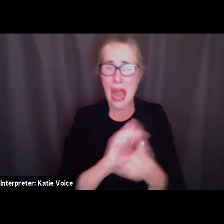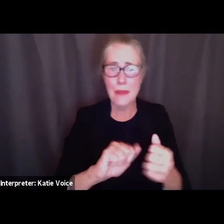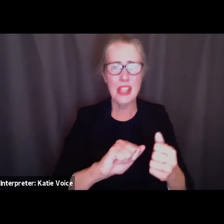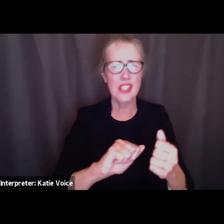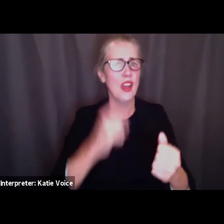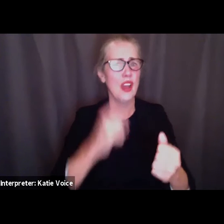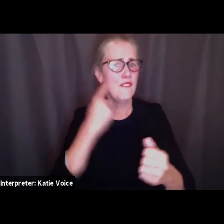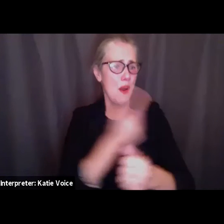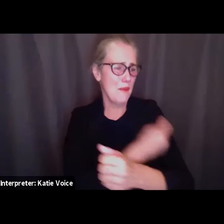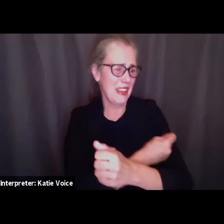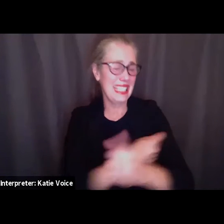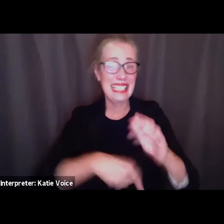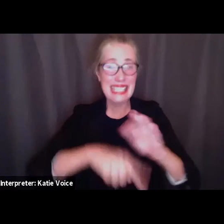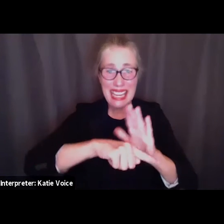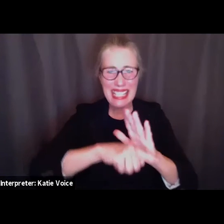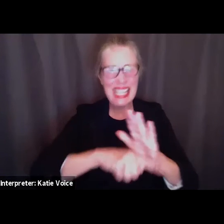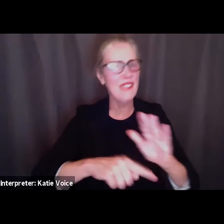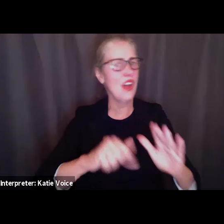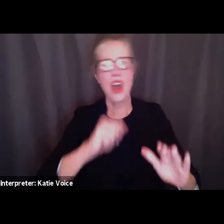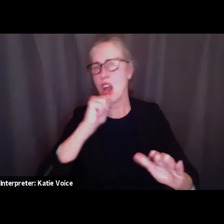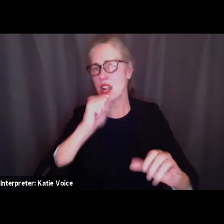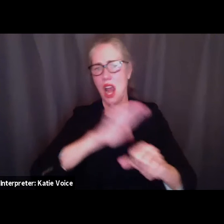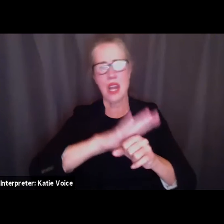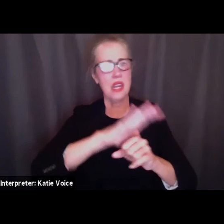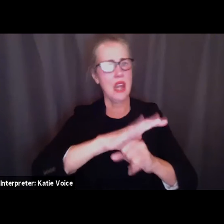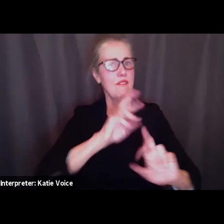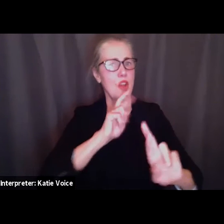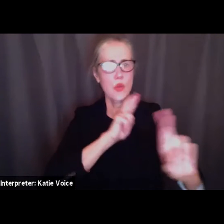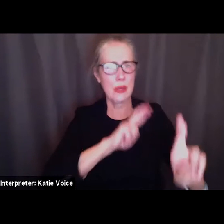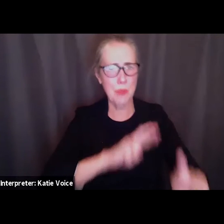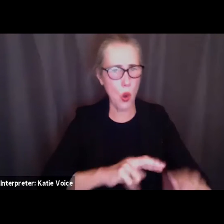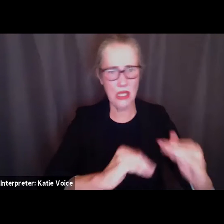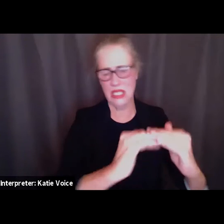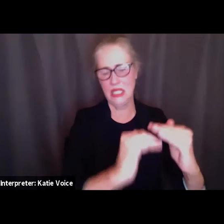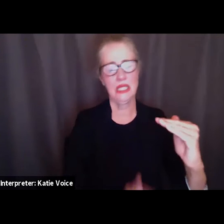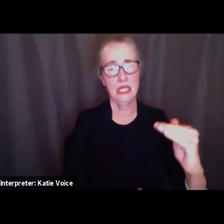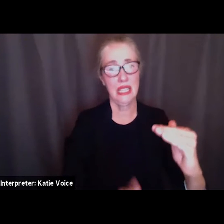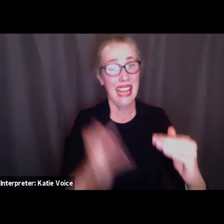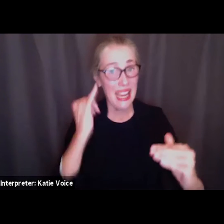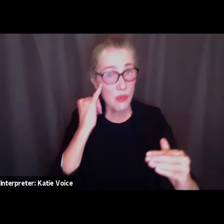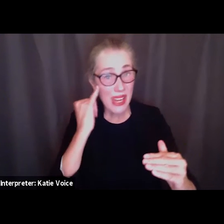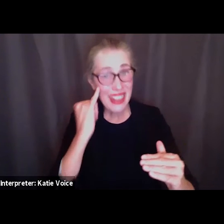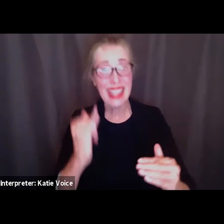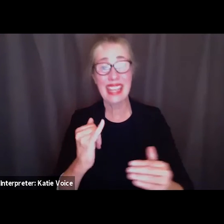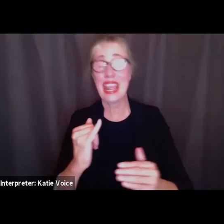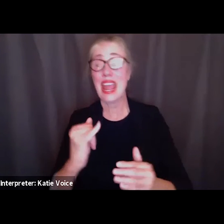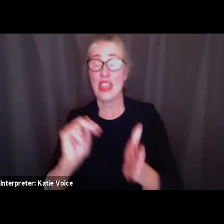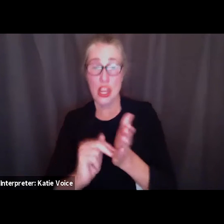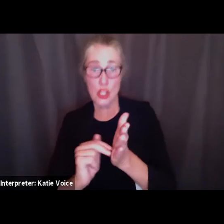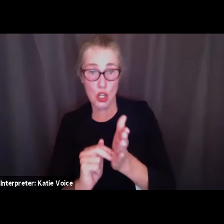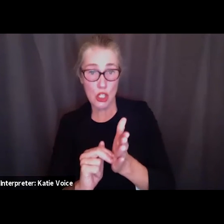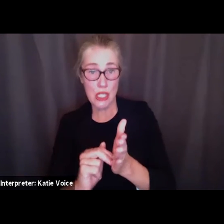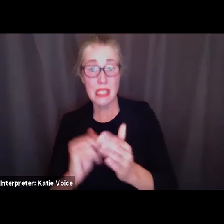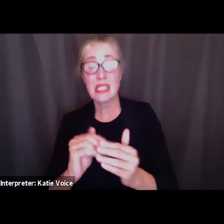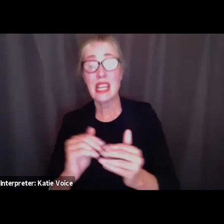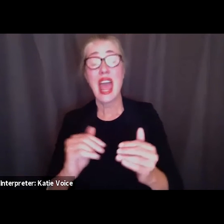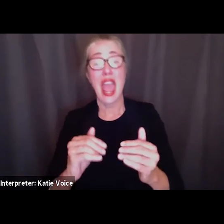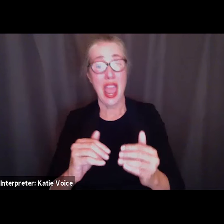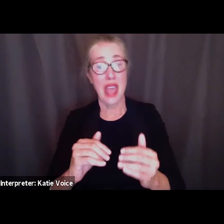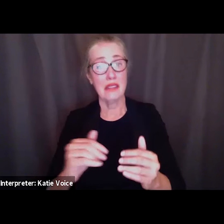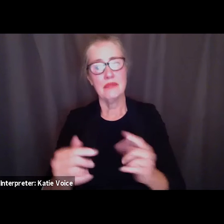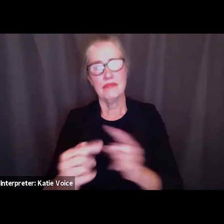reporta. Sobre todo no se reportan los daños a raíz de las vacunas contra el